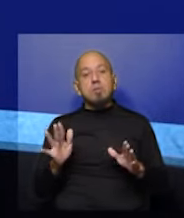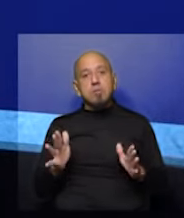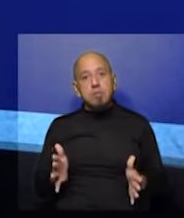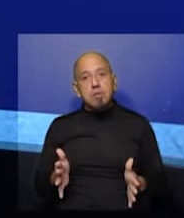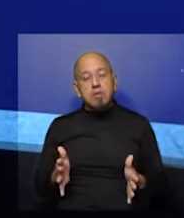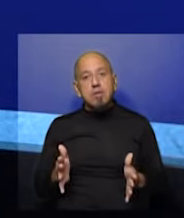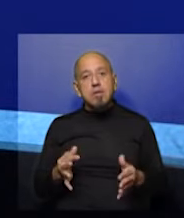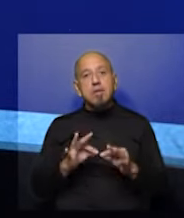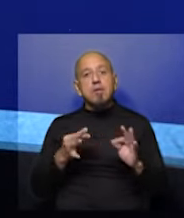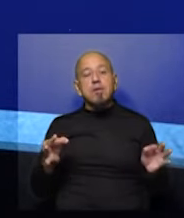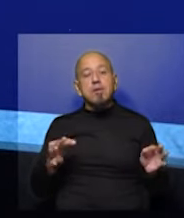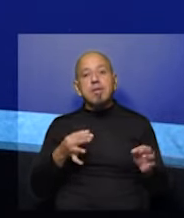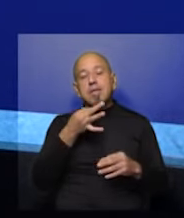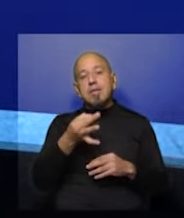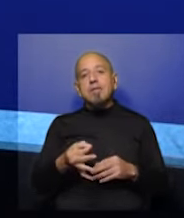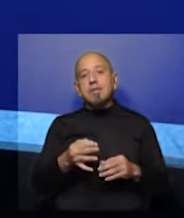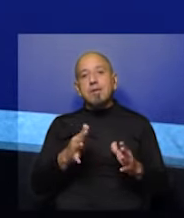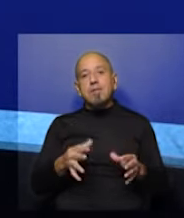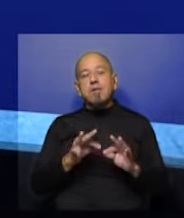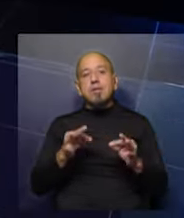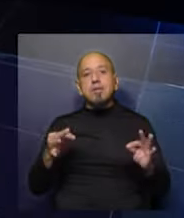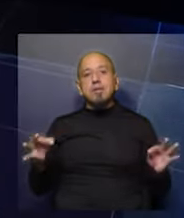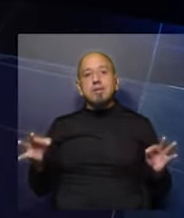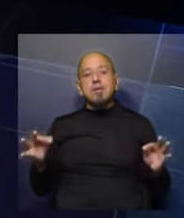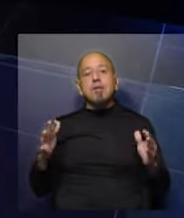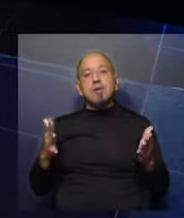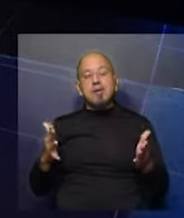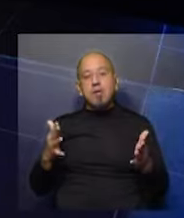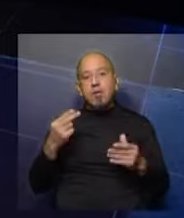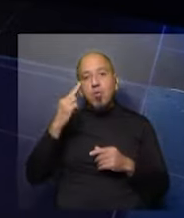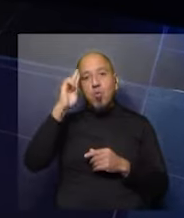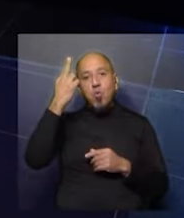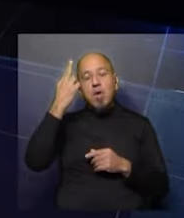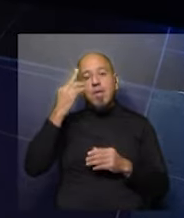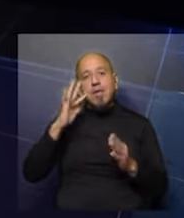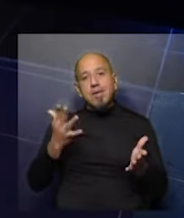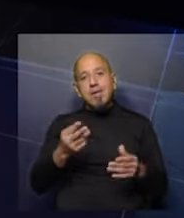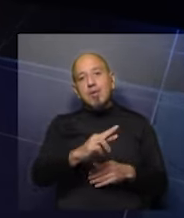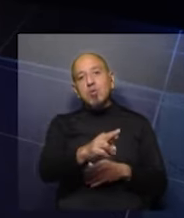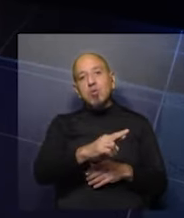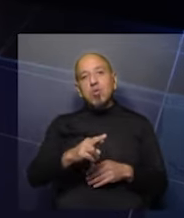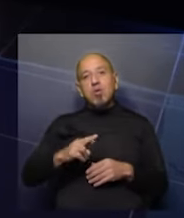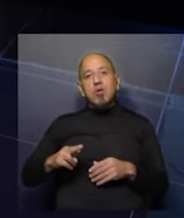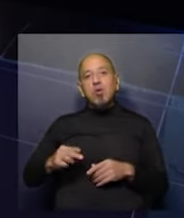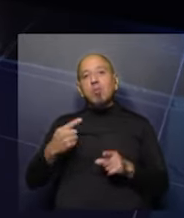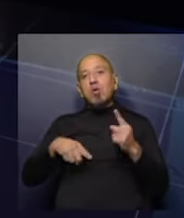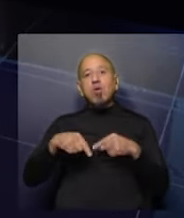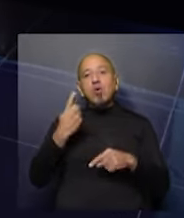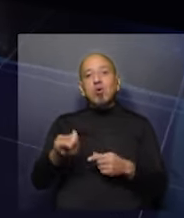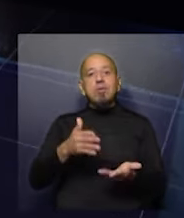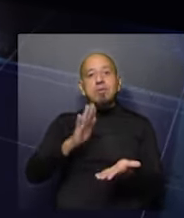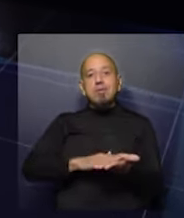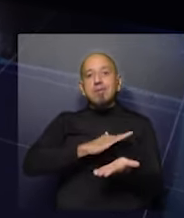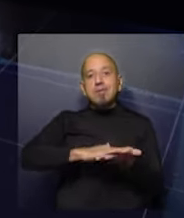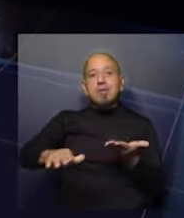parafraseando aquella vieja canción que dice el Uruguay es un río pero el resto es todo suelo somos una